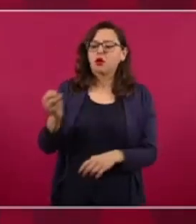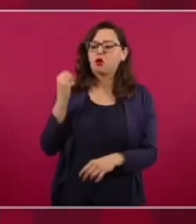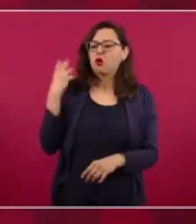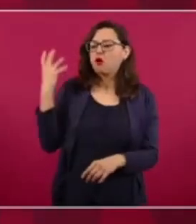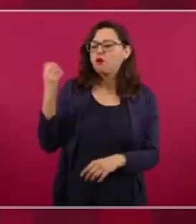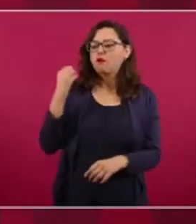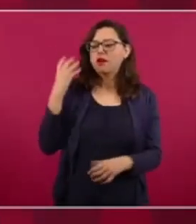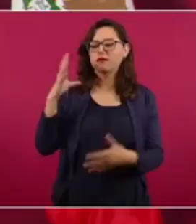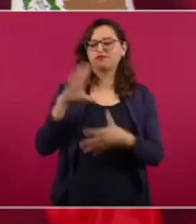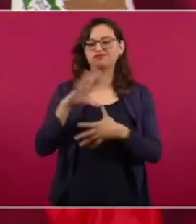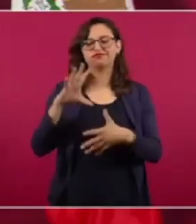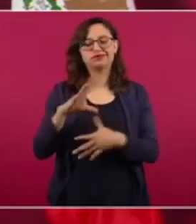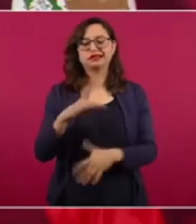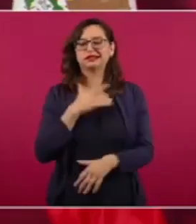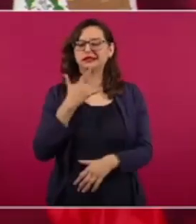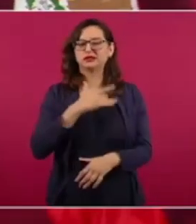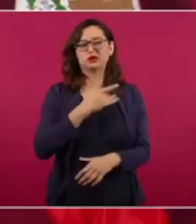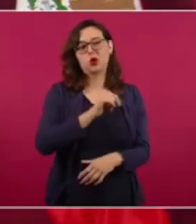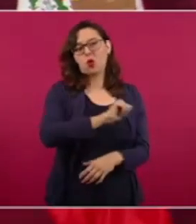hay muchas presiones